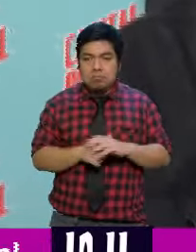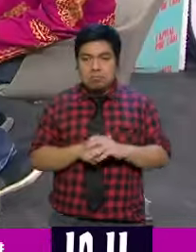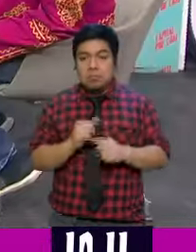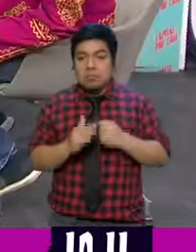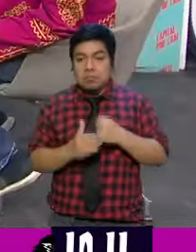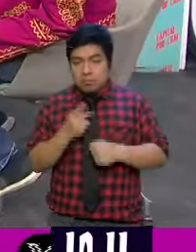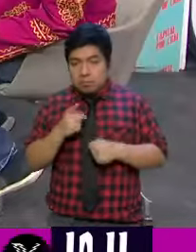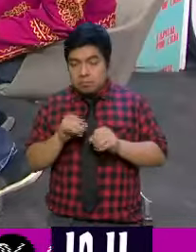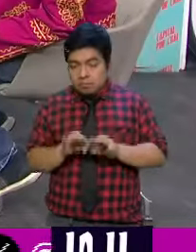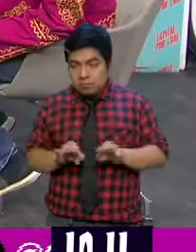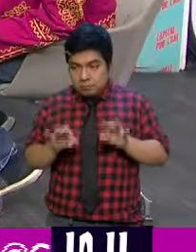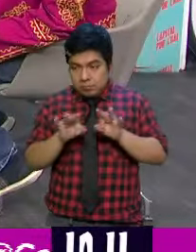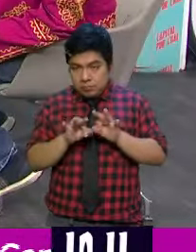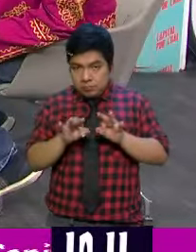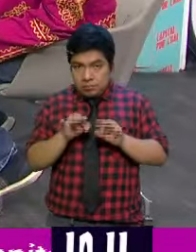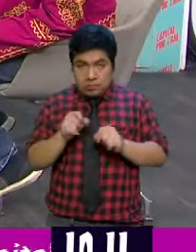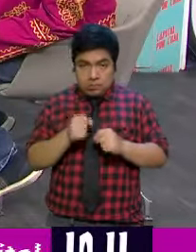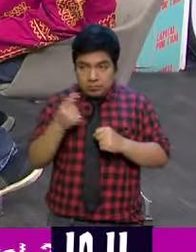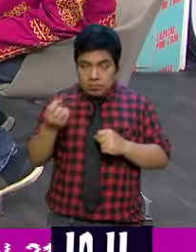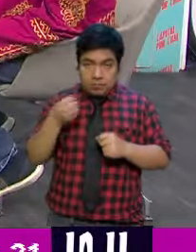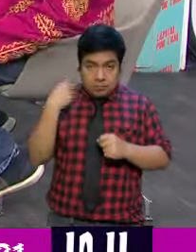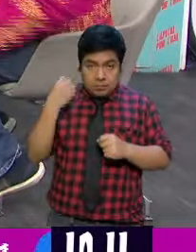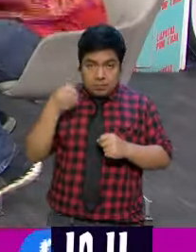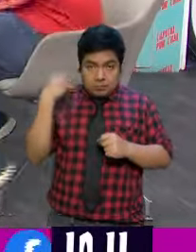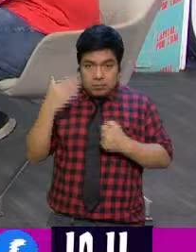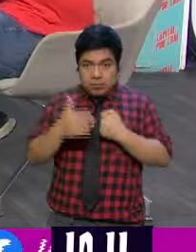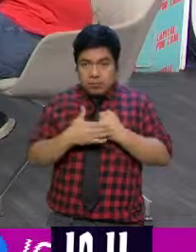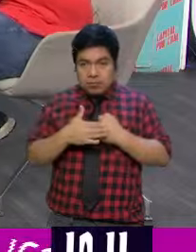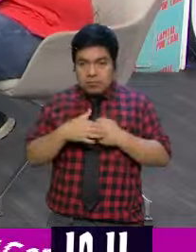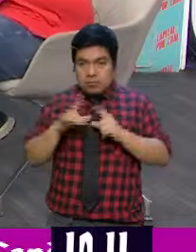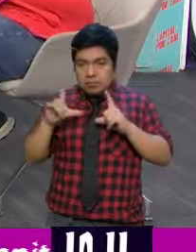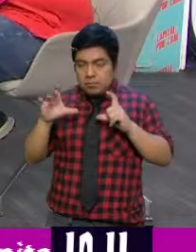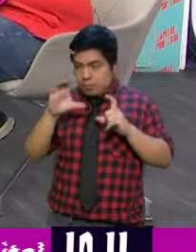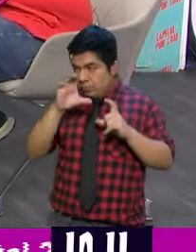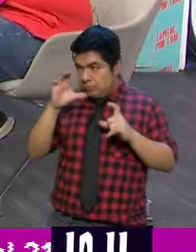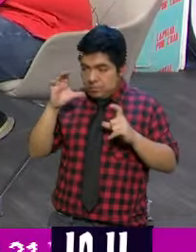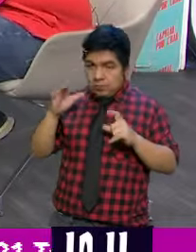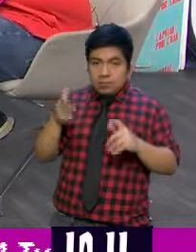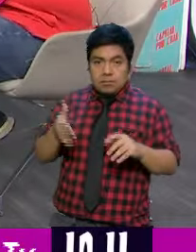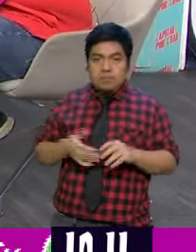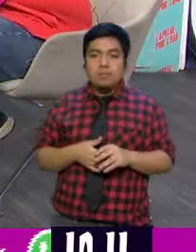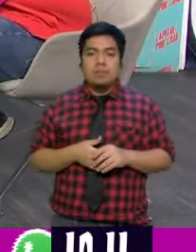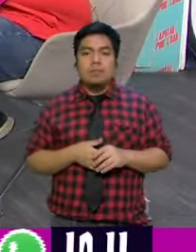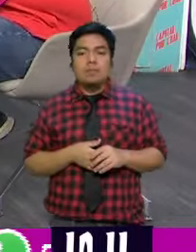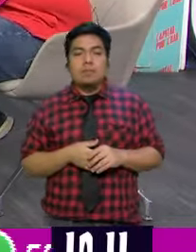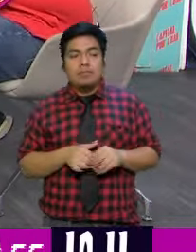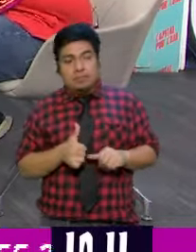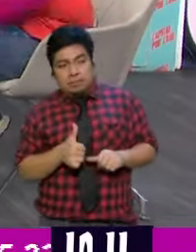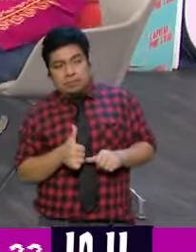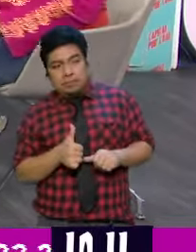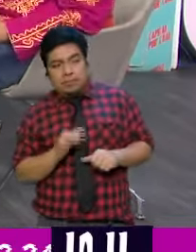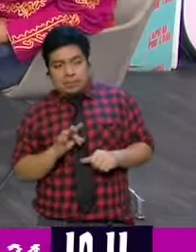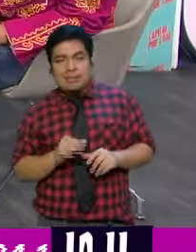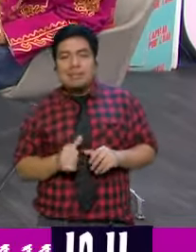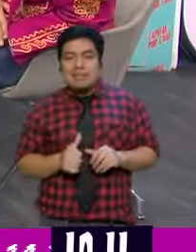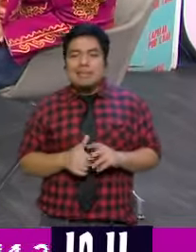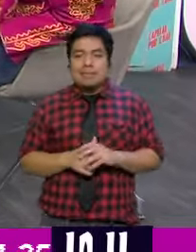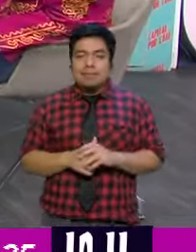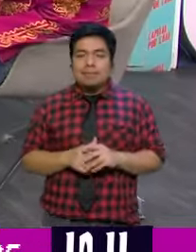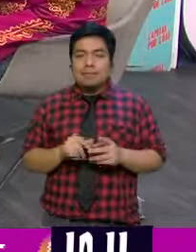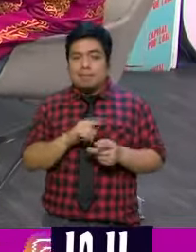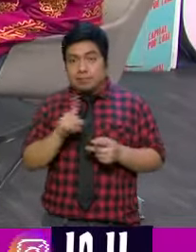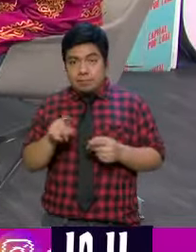también anunciamos los siguientes eventos que estamos haciendo. A la foto, la taza, la playera. Ahí estamos. Por ejemplo,